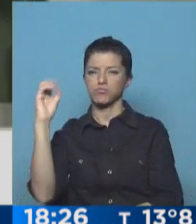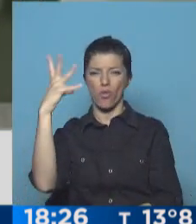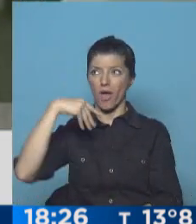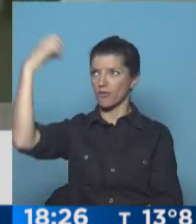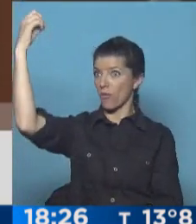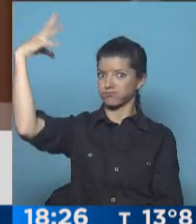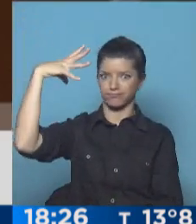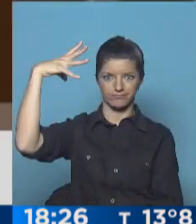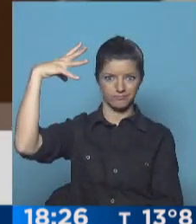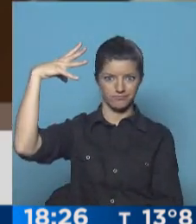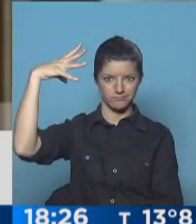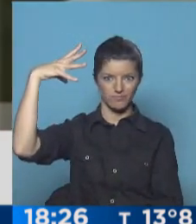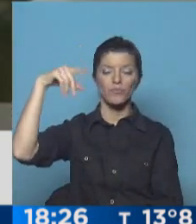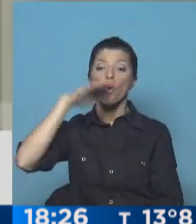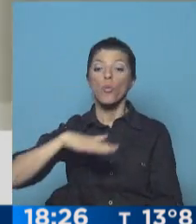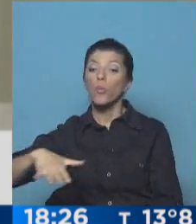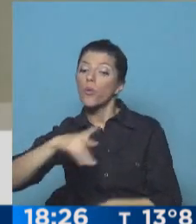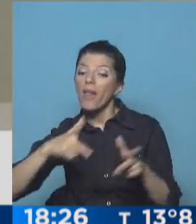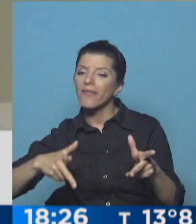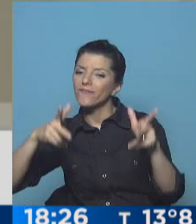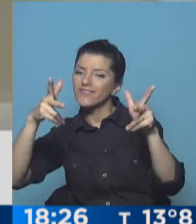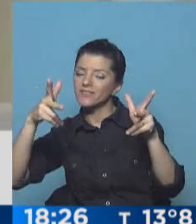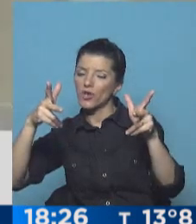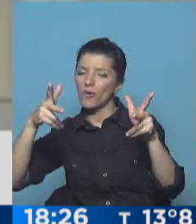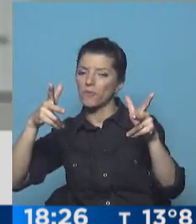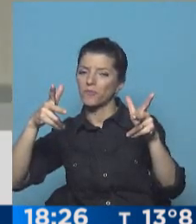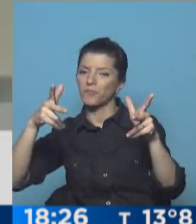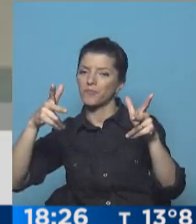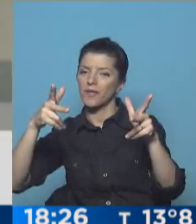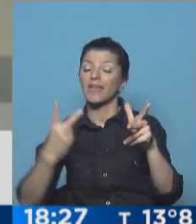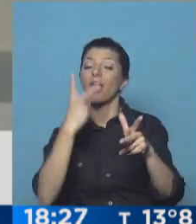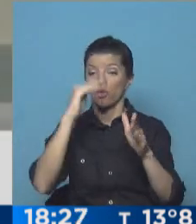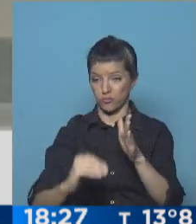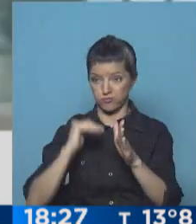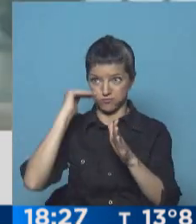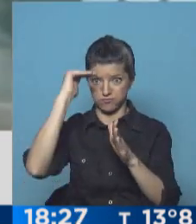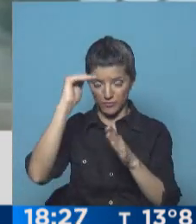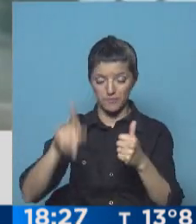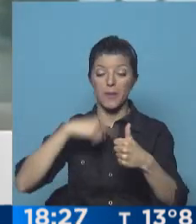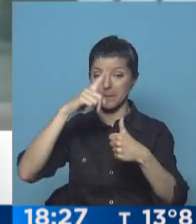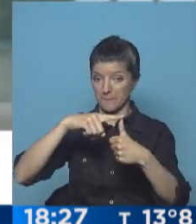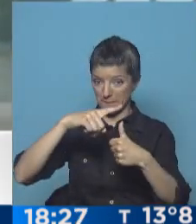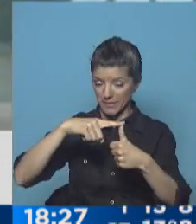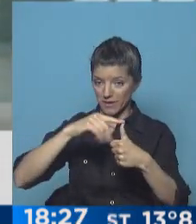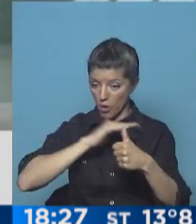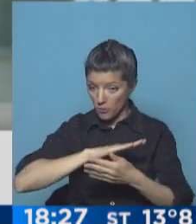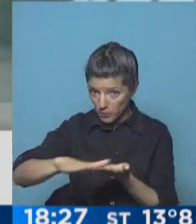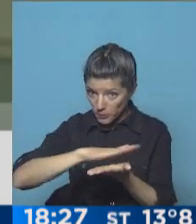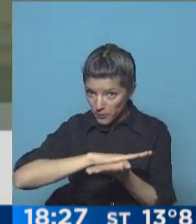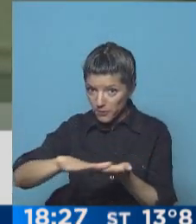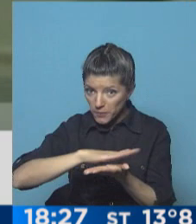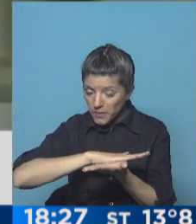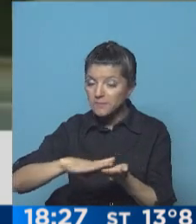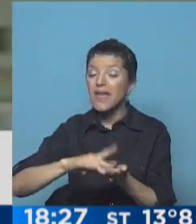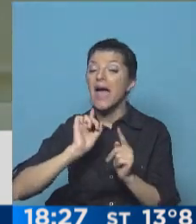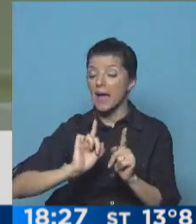Luminoso, un edificio que está organizado en dos niveles, un nivel inferior en el